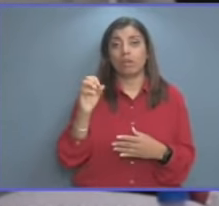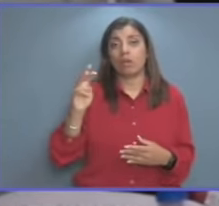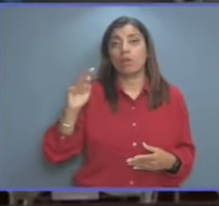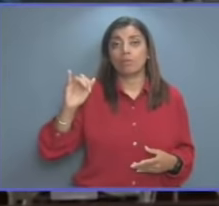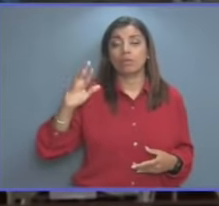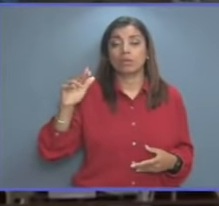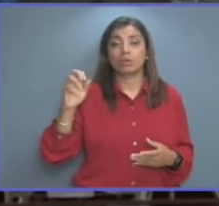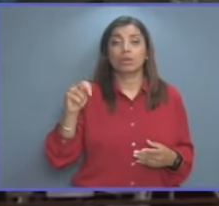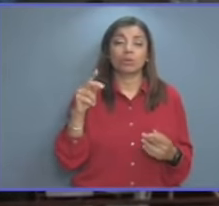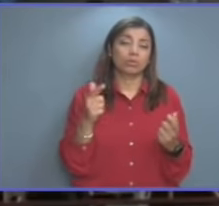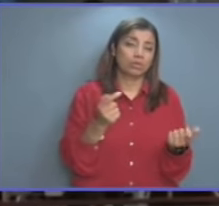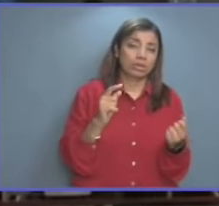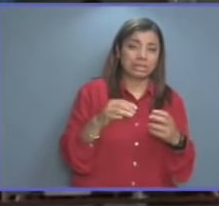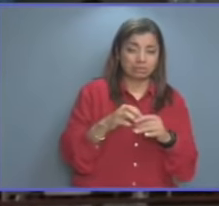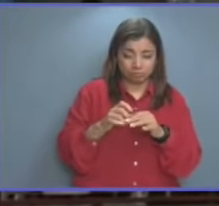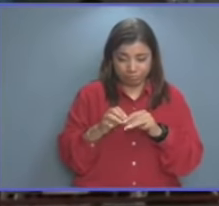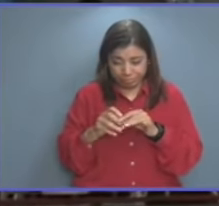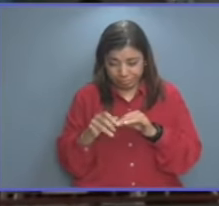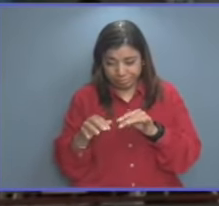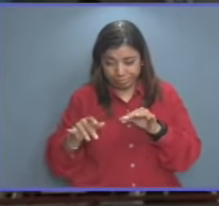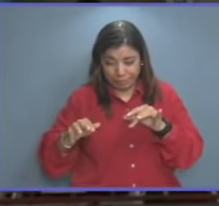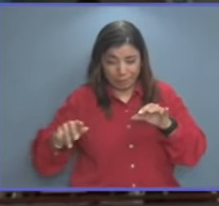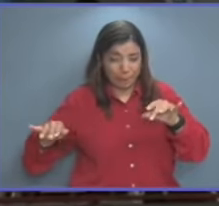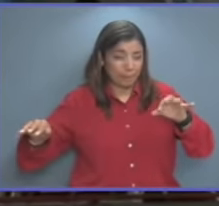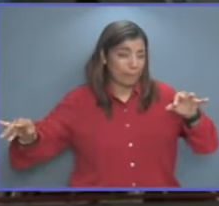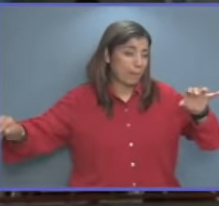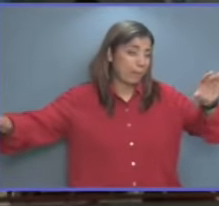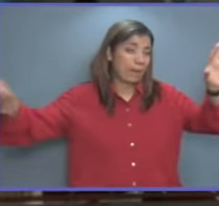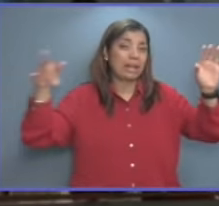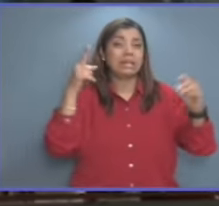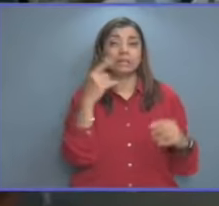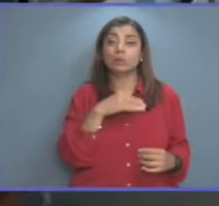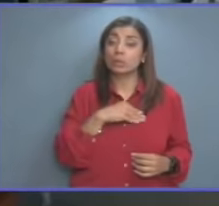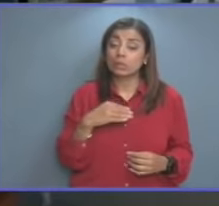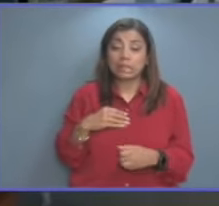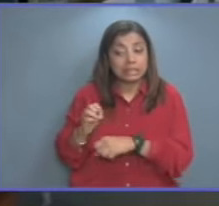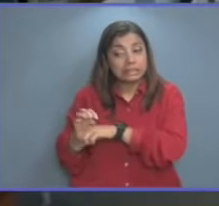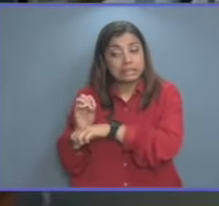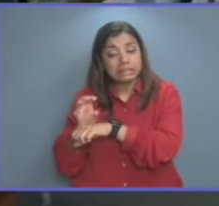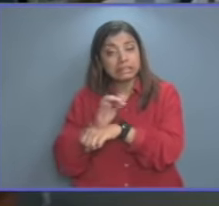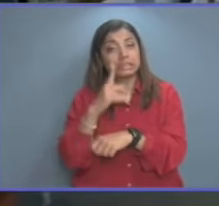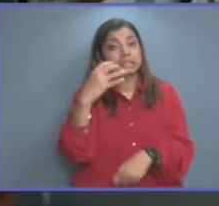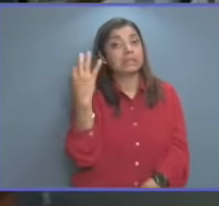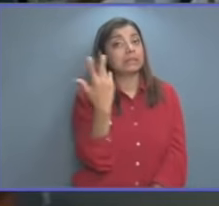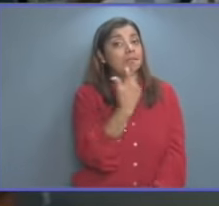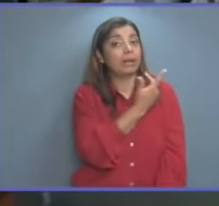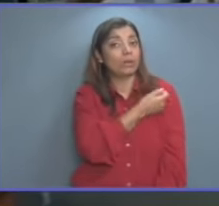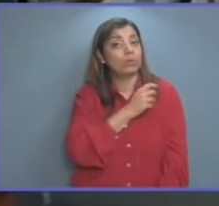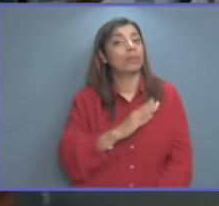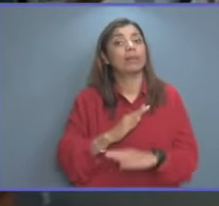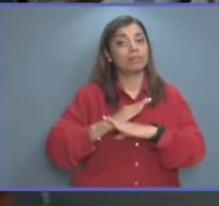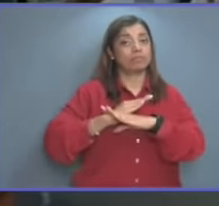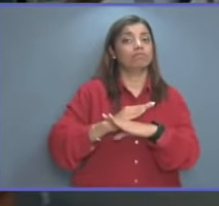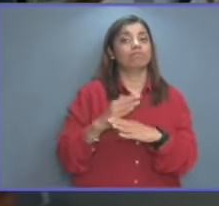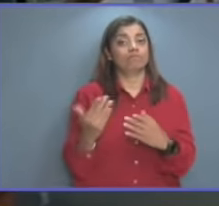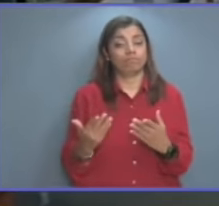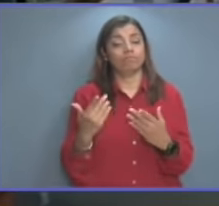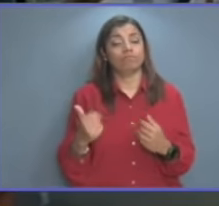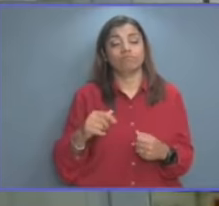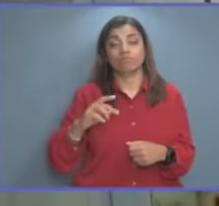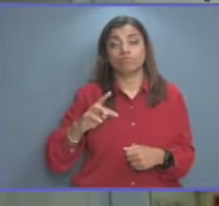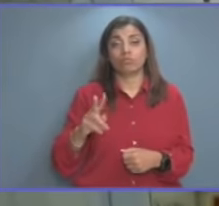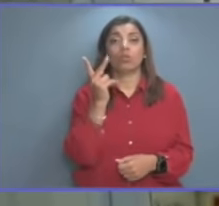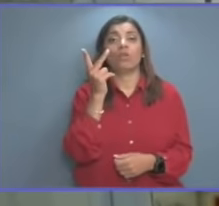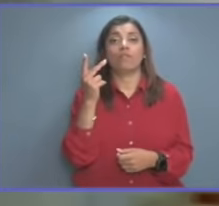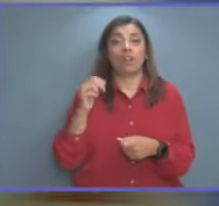que se propaga a una velocidad récord los médicos recomiendan recurrir a las vacunas como un medio de protección contra la doble